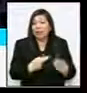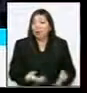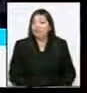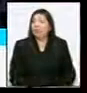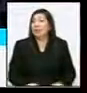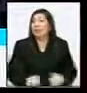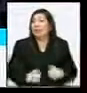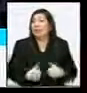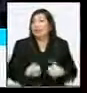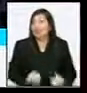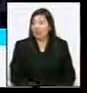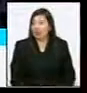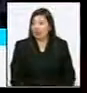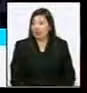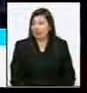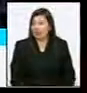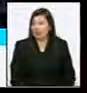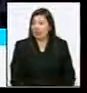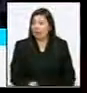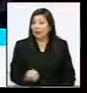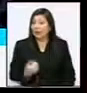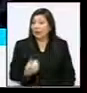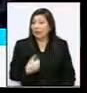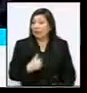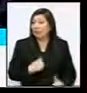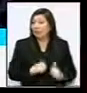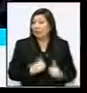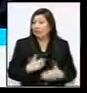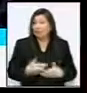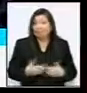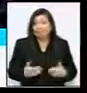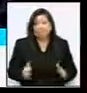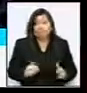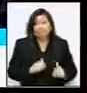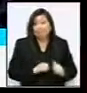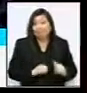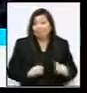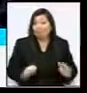vida. Y si uno tiene que sufrir las consecuencias, pues las sufren.